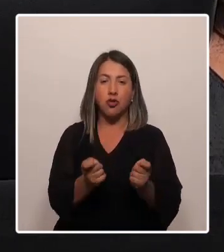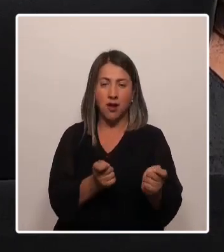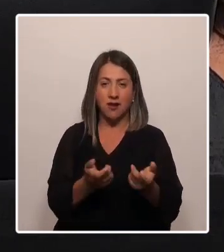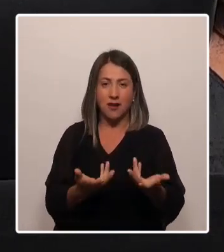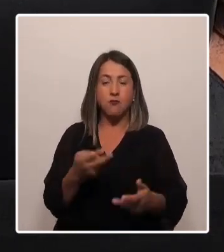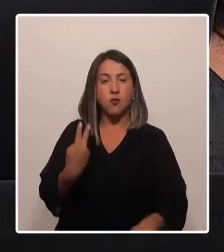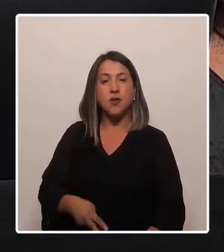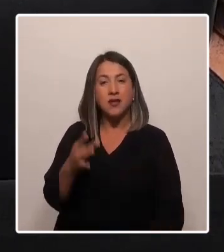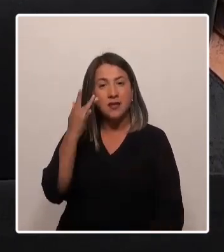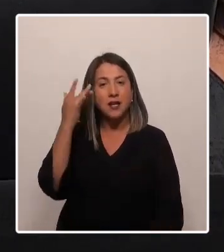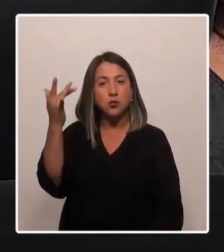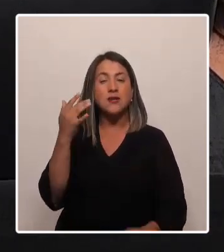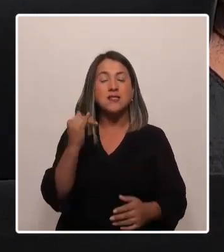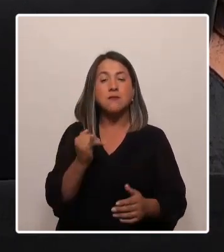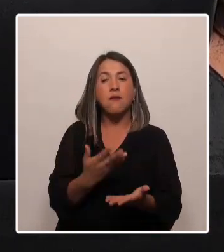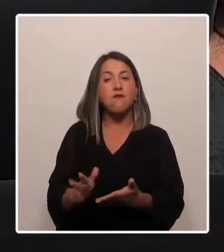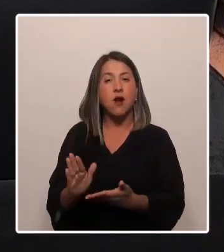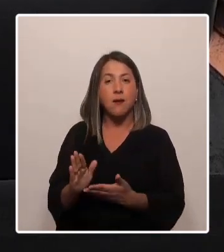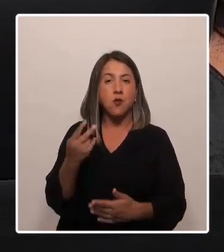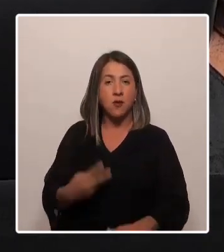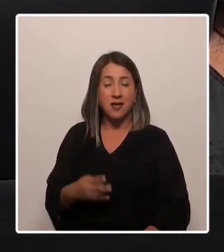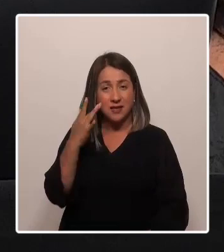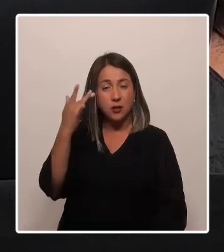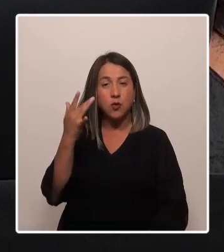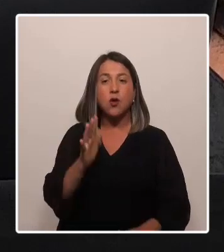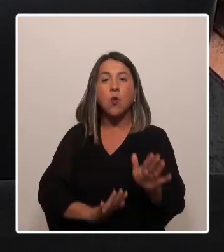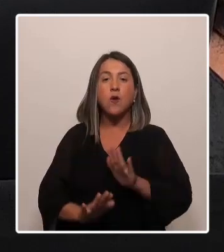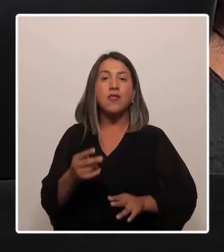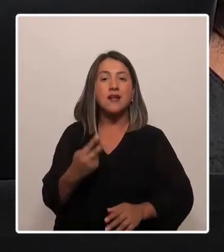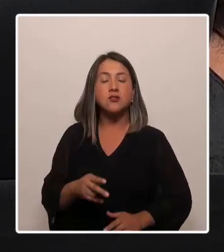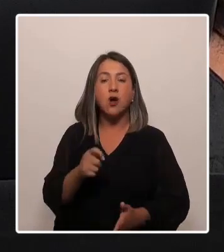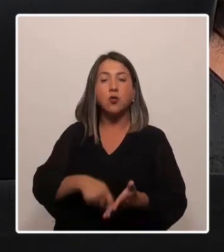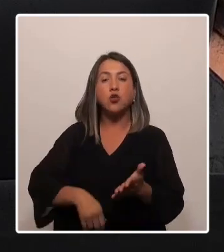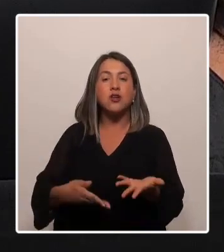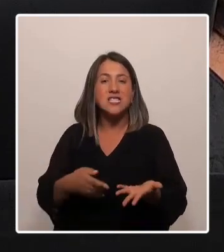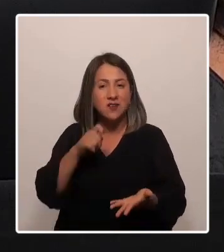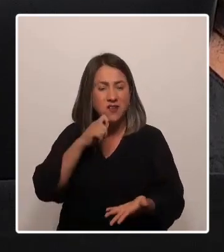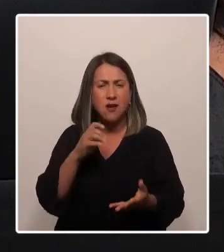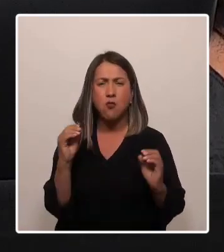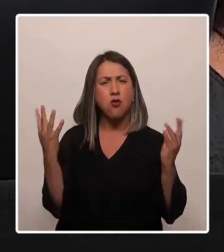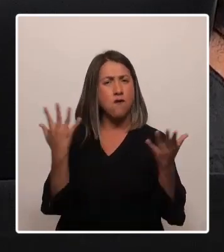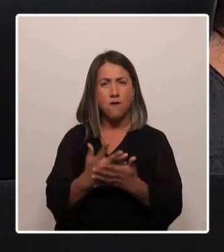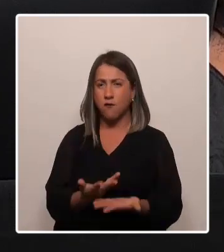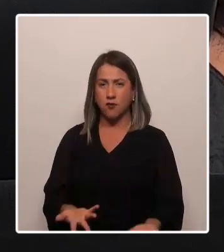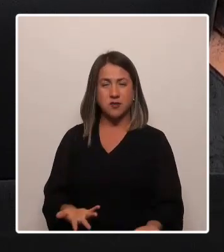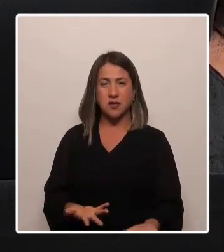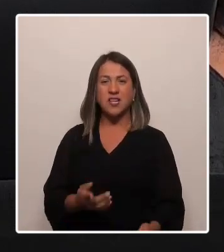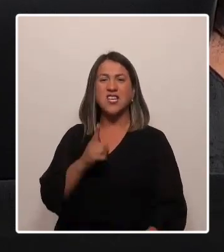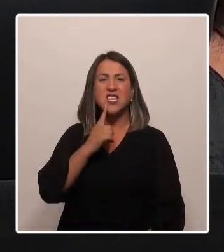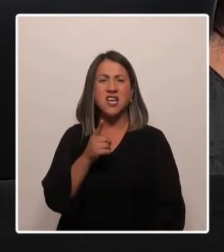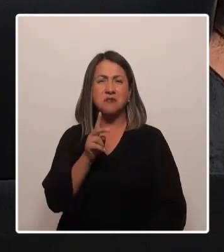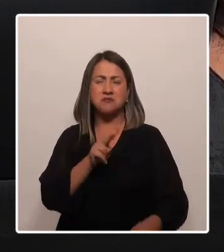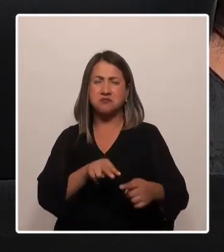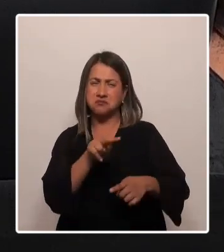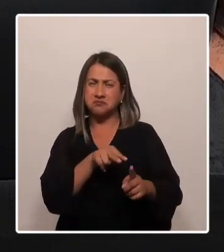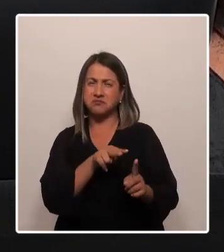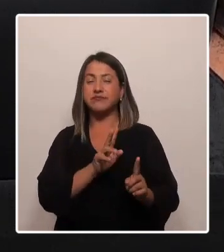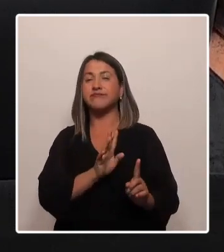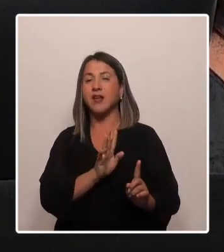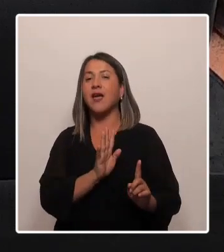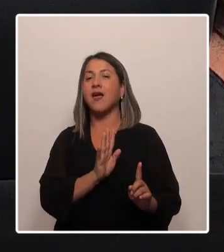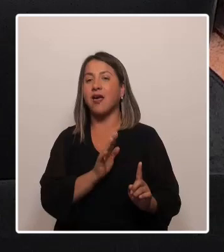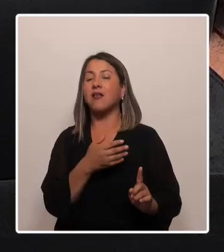deja fuera la propiedad industrial y resguarda derechos de autor con fórmulas muy confusas que inevitablemente se judicializarán y dan incerteza a